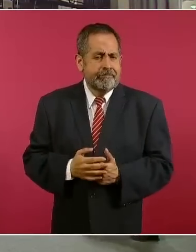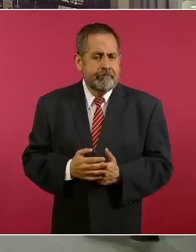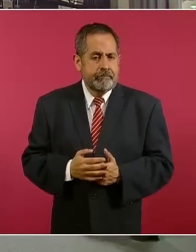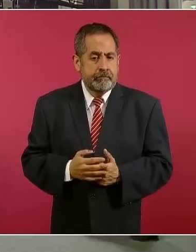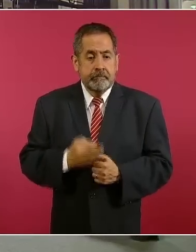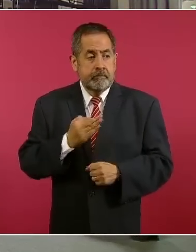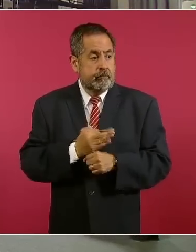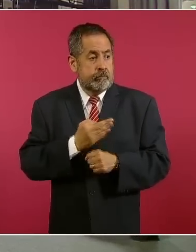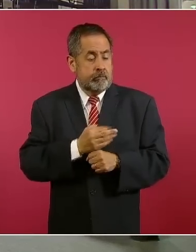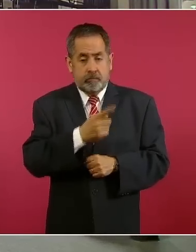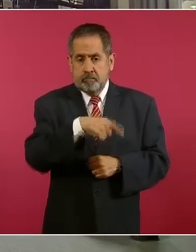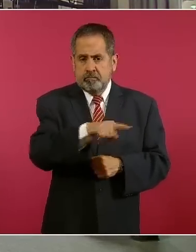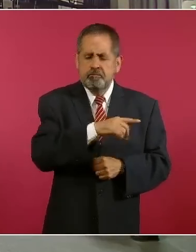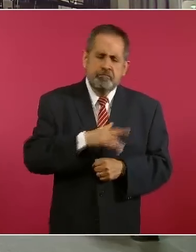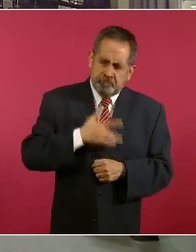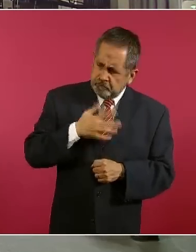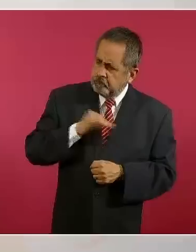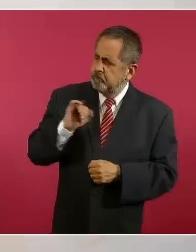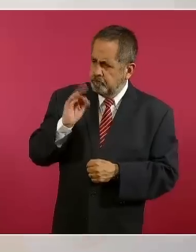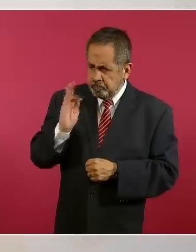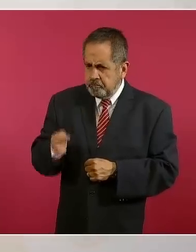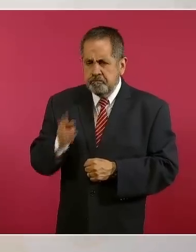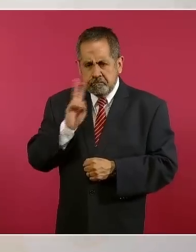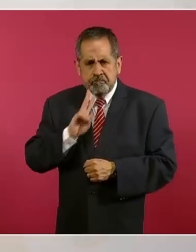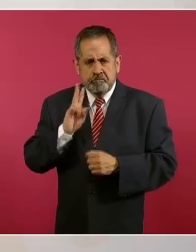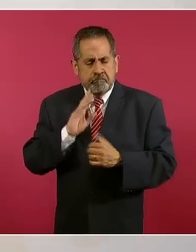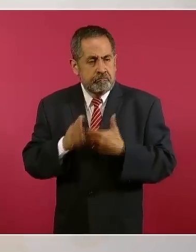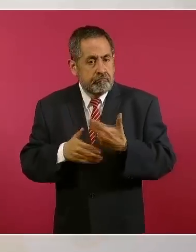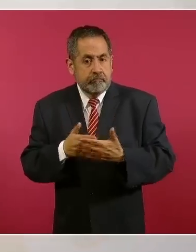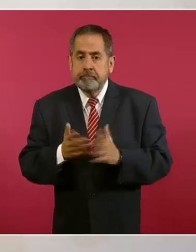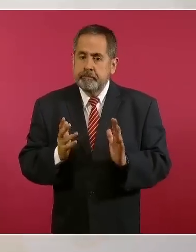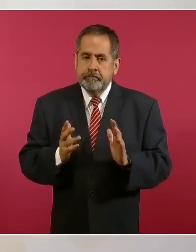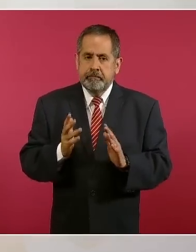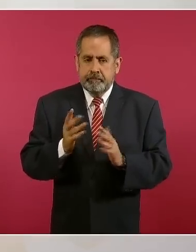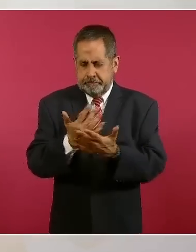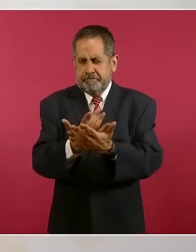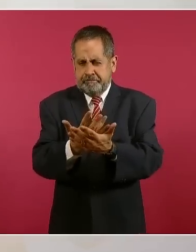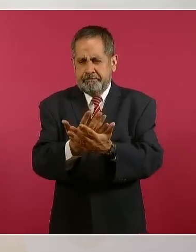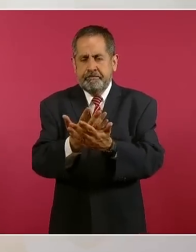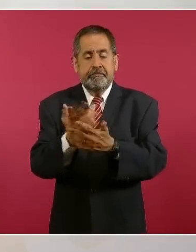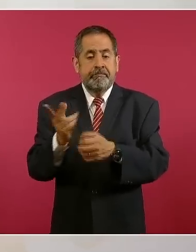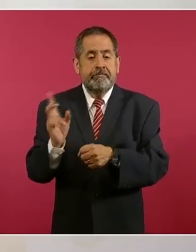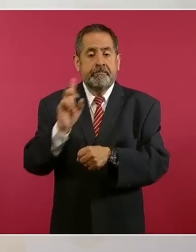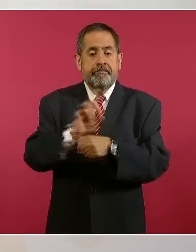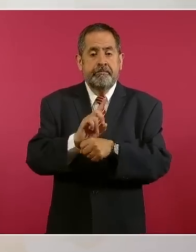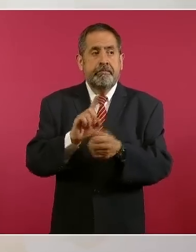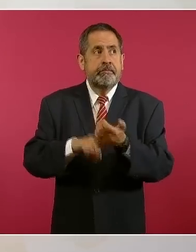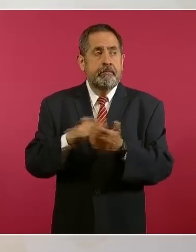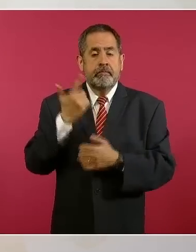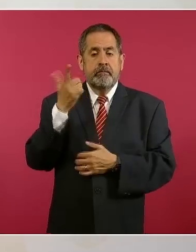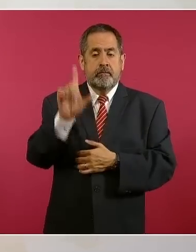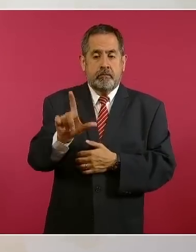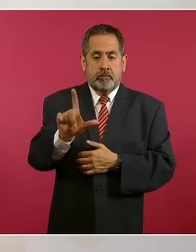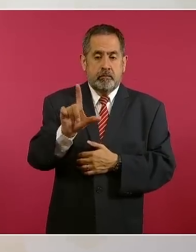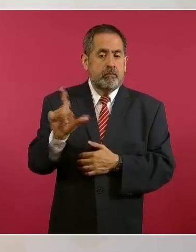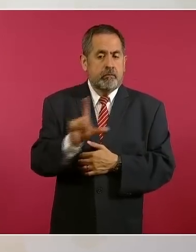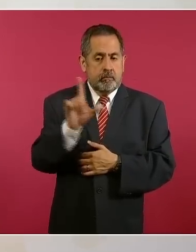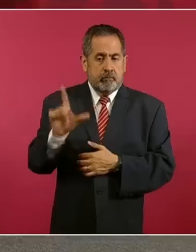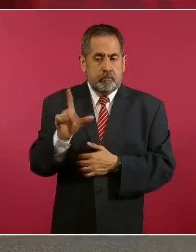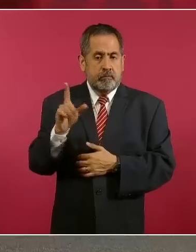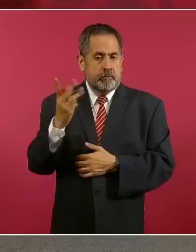están en muy buen plan. Entonces esperemos para el día lunes 3,